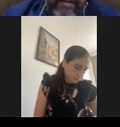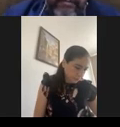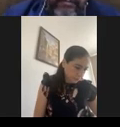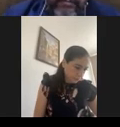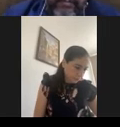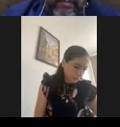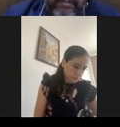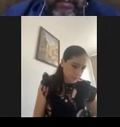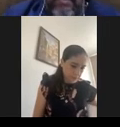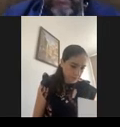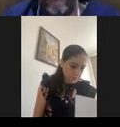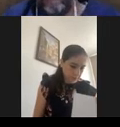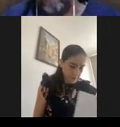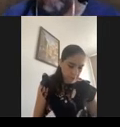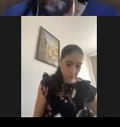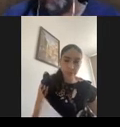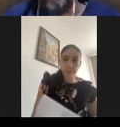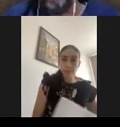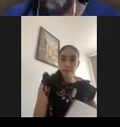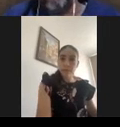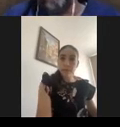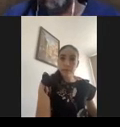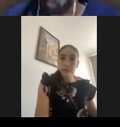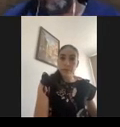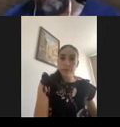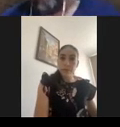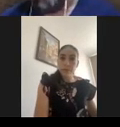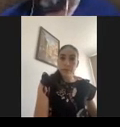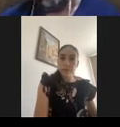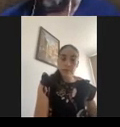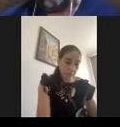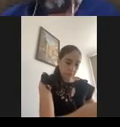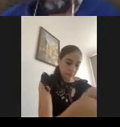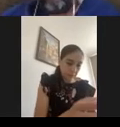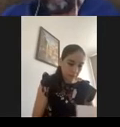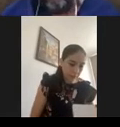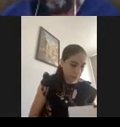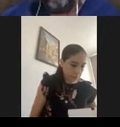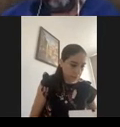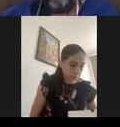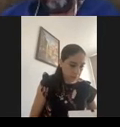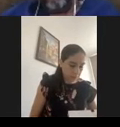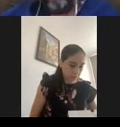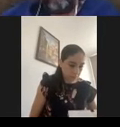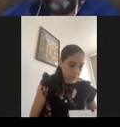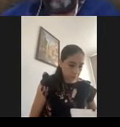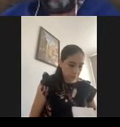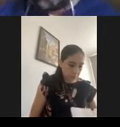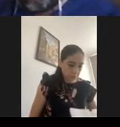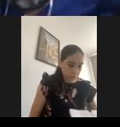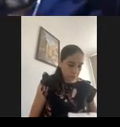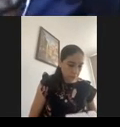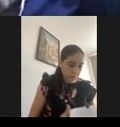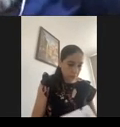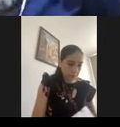Pero se dejó ahí, pero no se reglamentó. O sea, no se le dio la calidad de documento vinculante. Por eso no